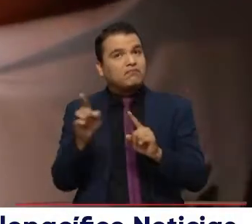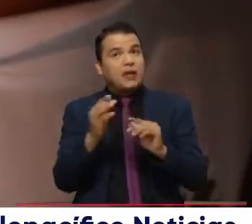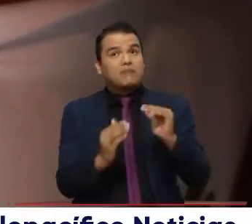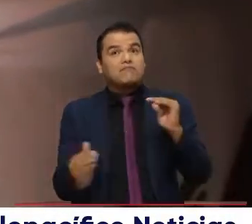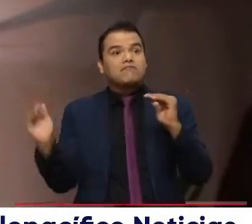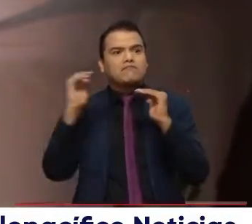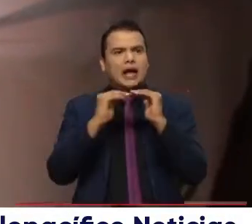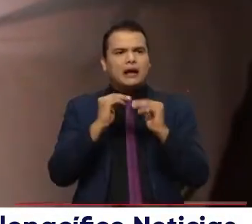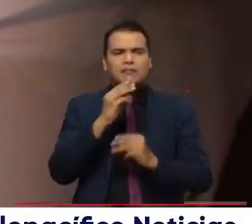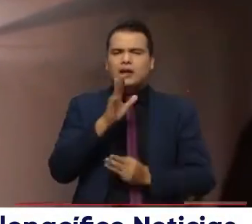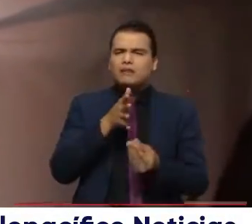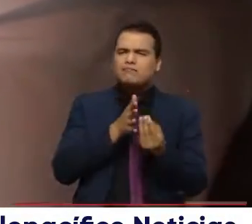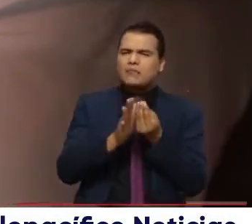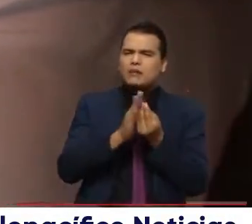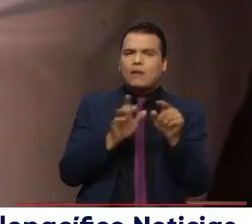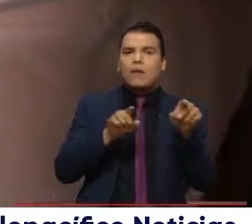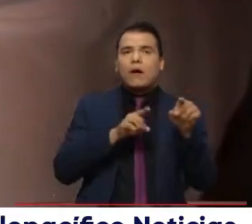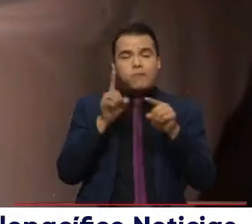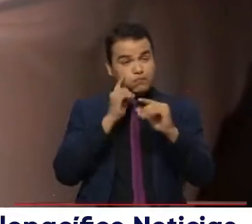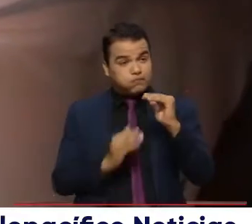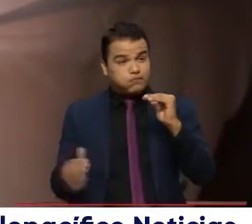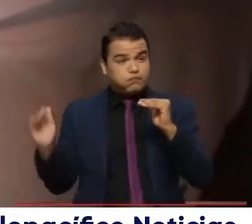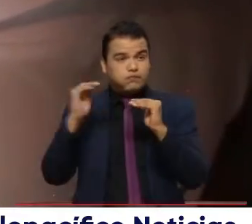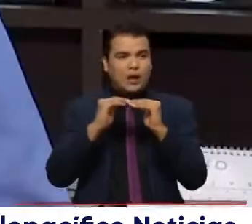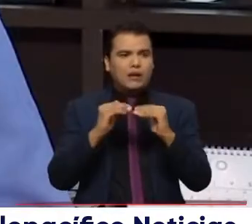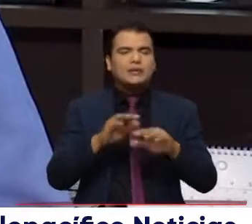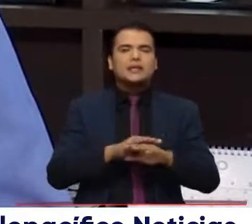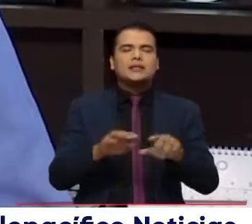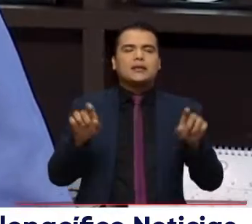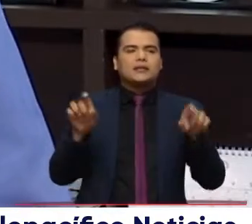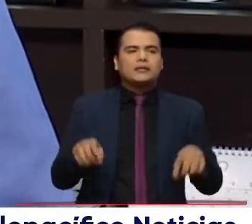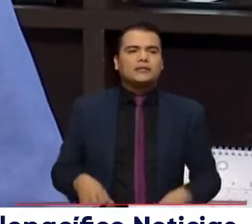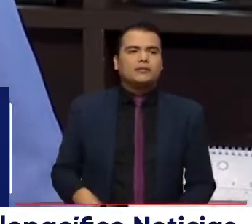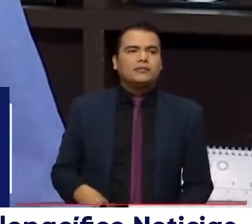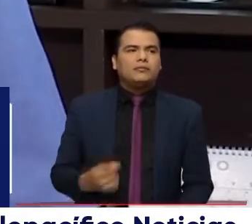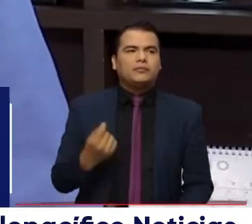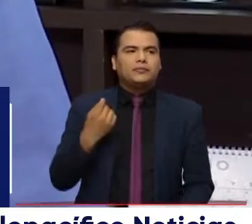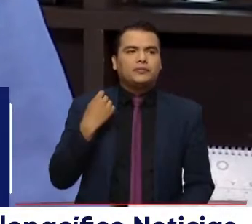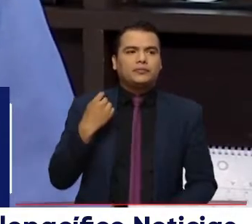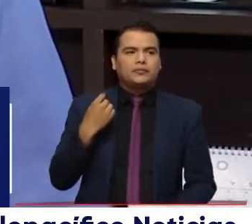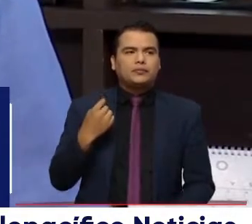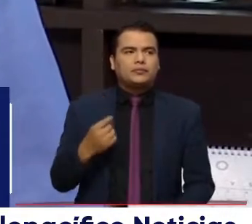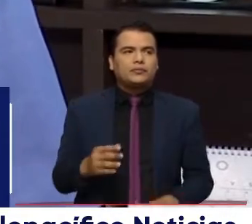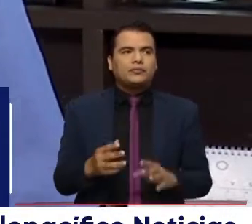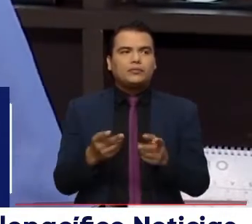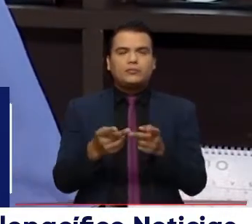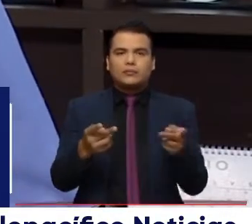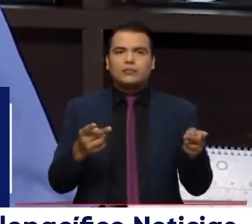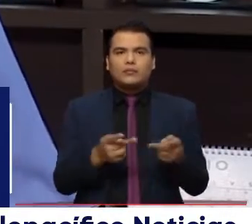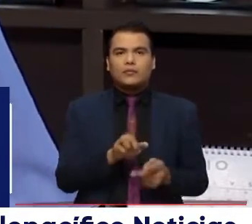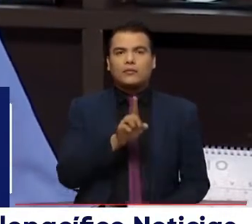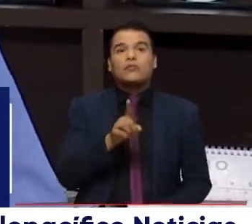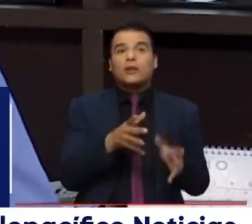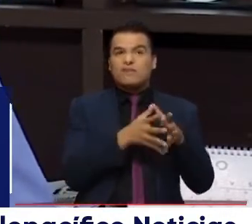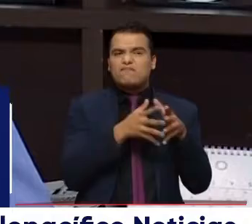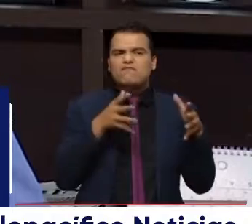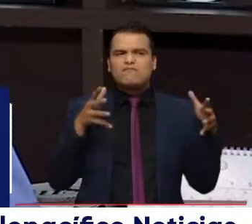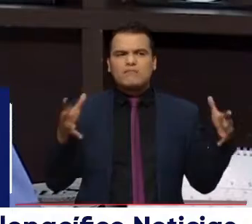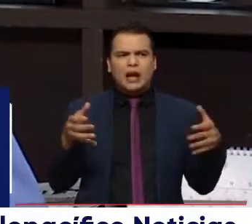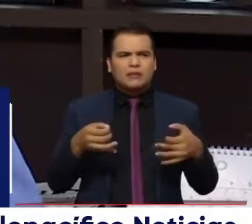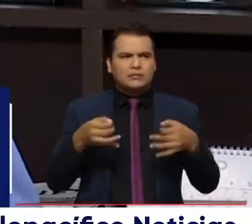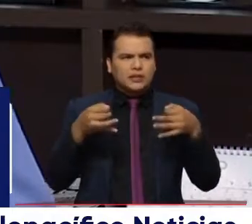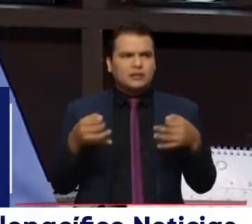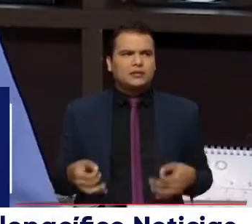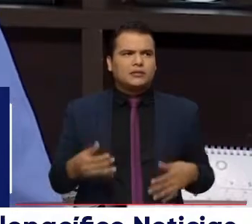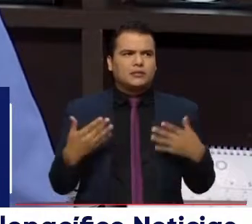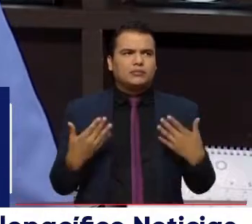de los grandes medios de comunicación. Recientemente ampliamos el estudio número 1, ganamos